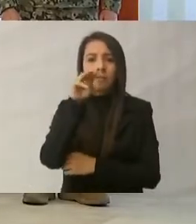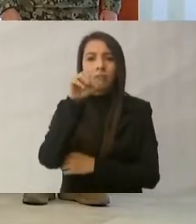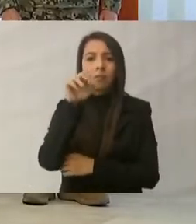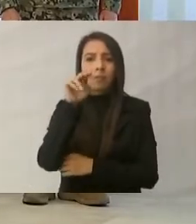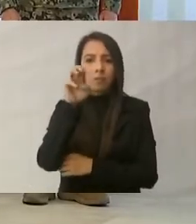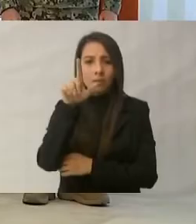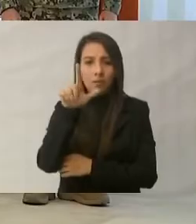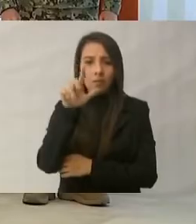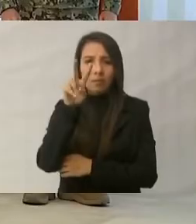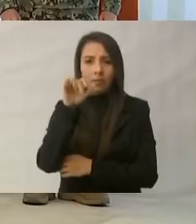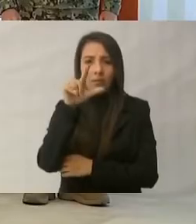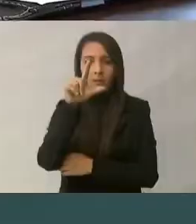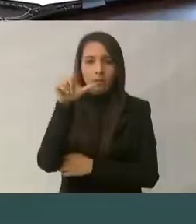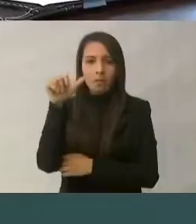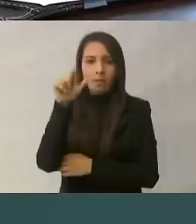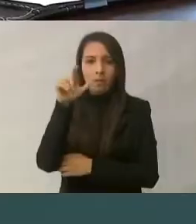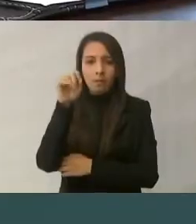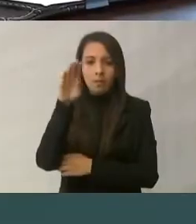Gracias.